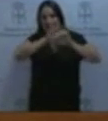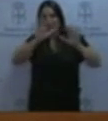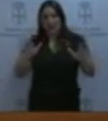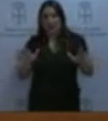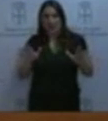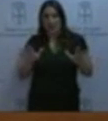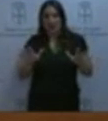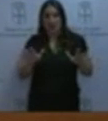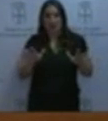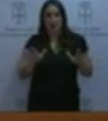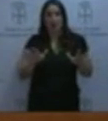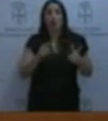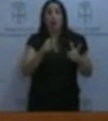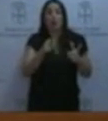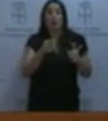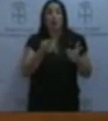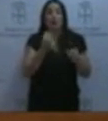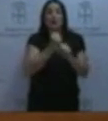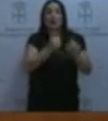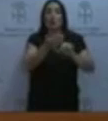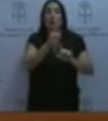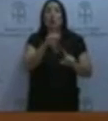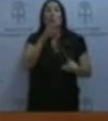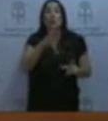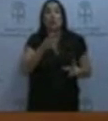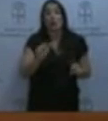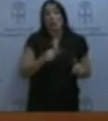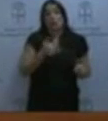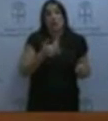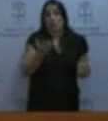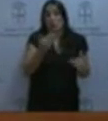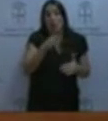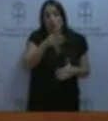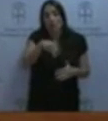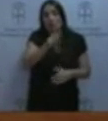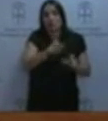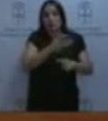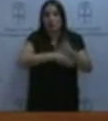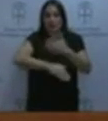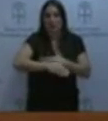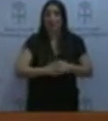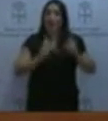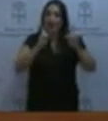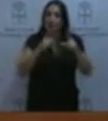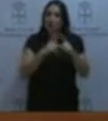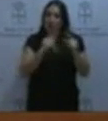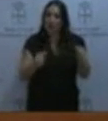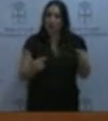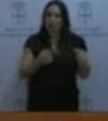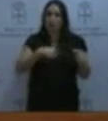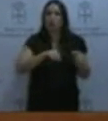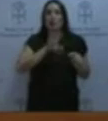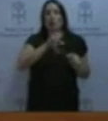motivos principales es la falta de oportunidades derivada de su situación. En el caso de Asturias nos encontramos en una de las